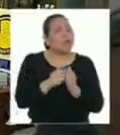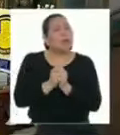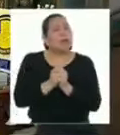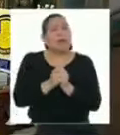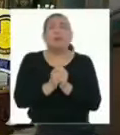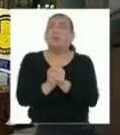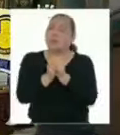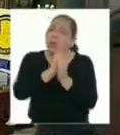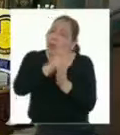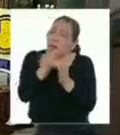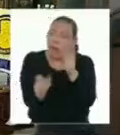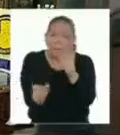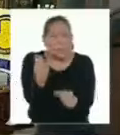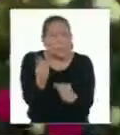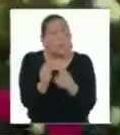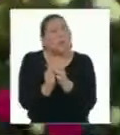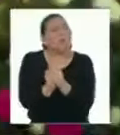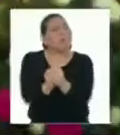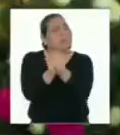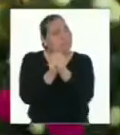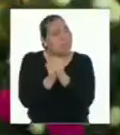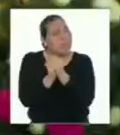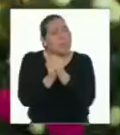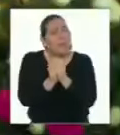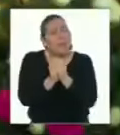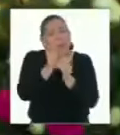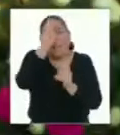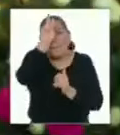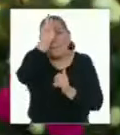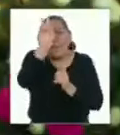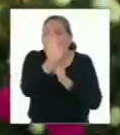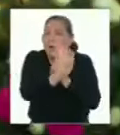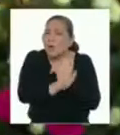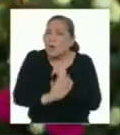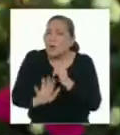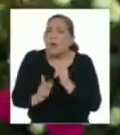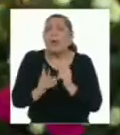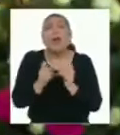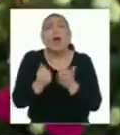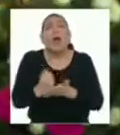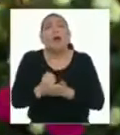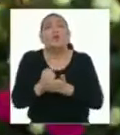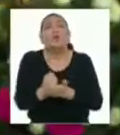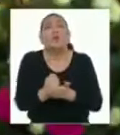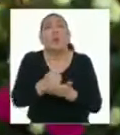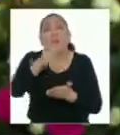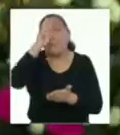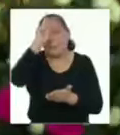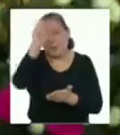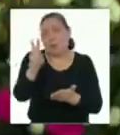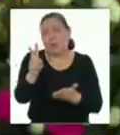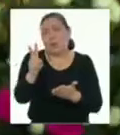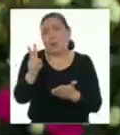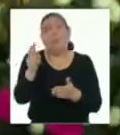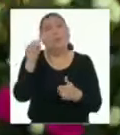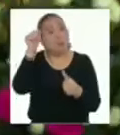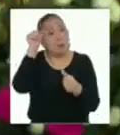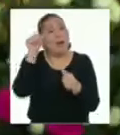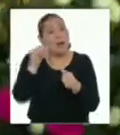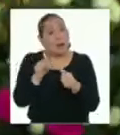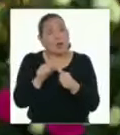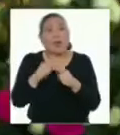la nación, porque la nación está formada por todo aquel que da su vida. Por eso también hemos recordado